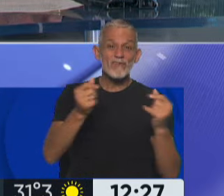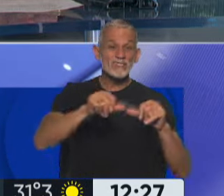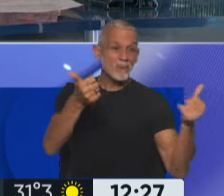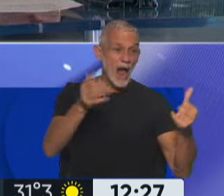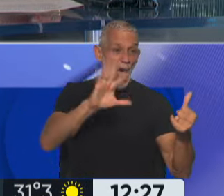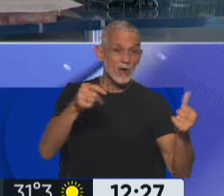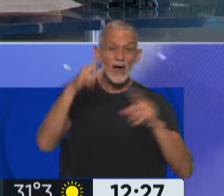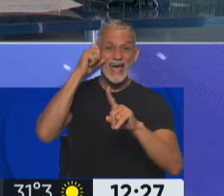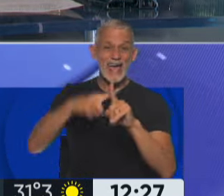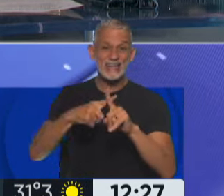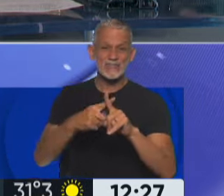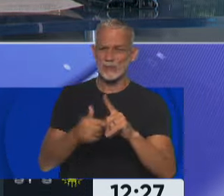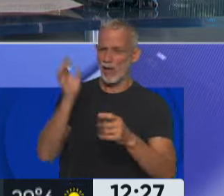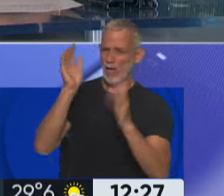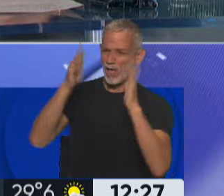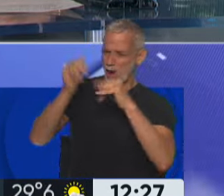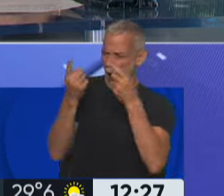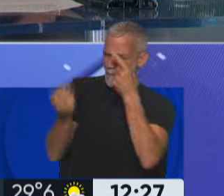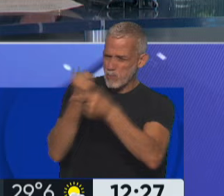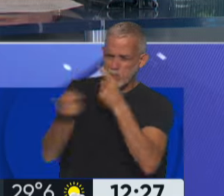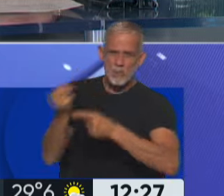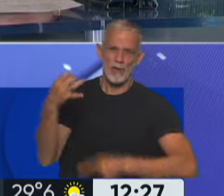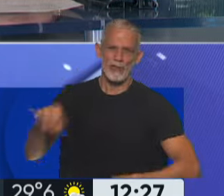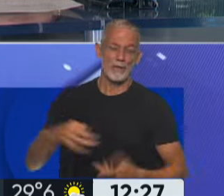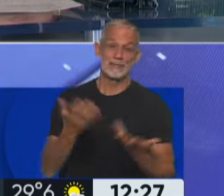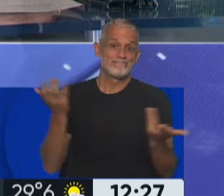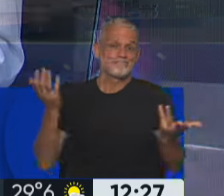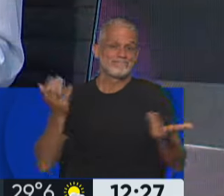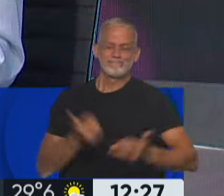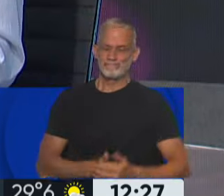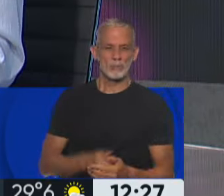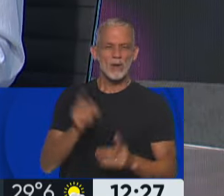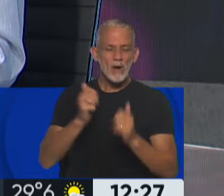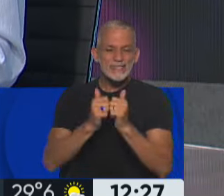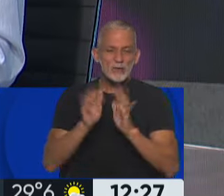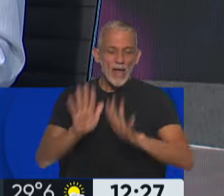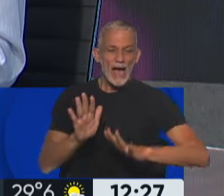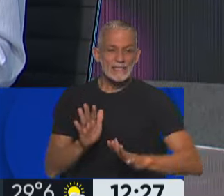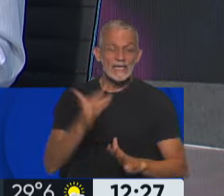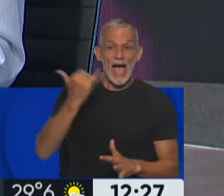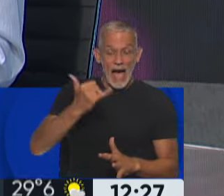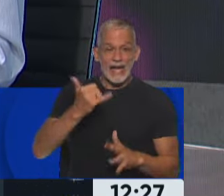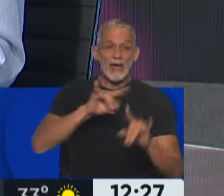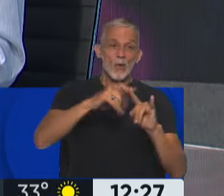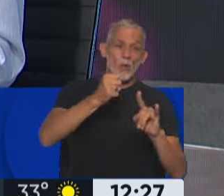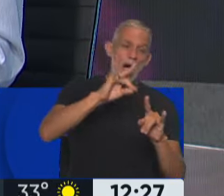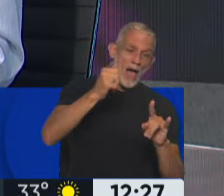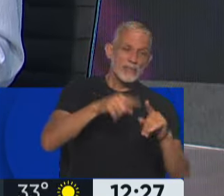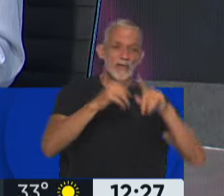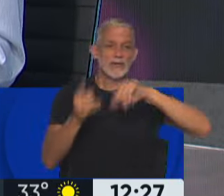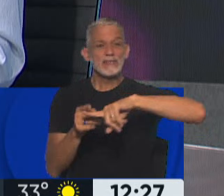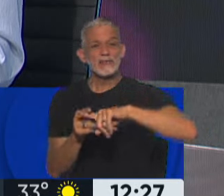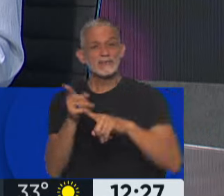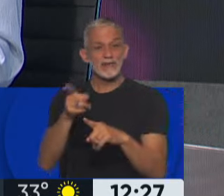Alex hay que dejarlo debajo debajo de la tierra como en toda esta historia donde está involucrado wandy donde está involucrado